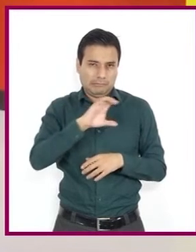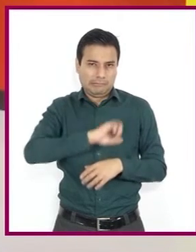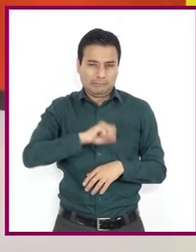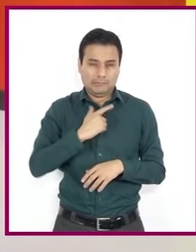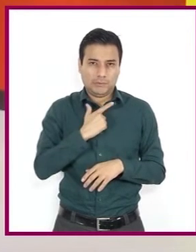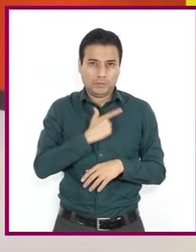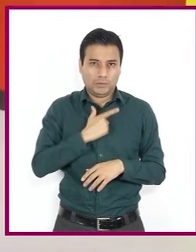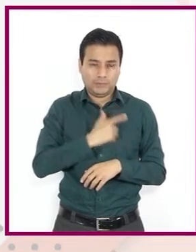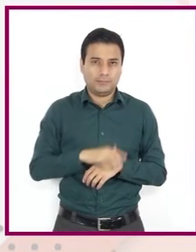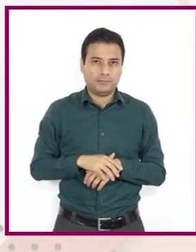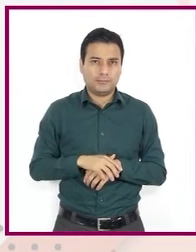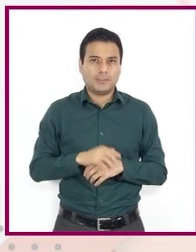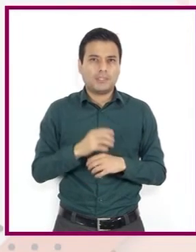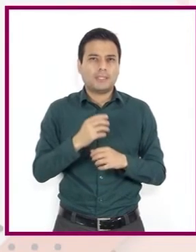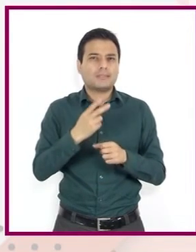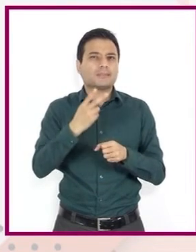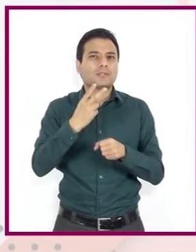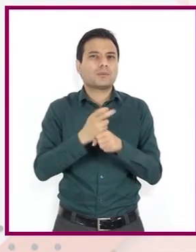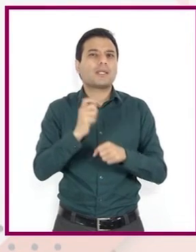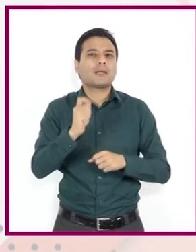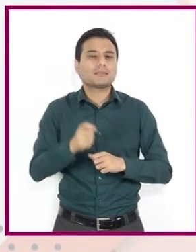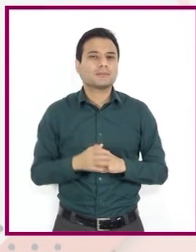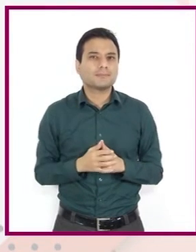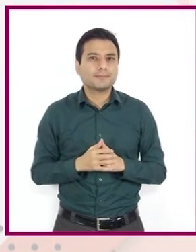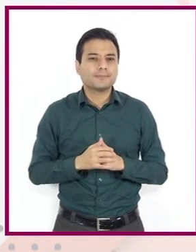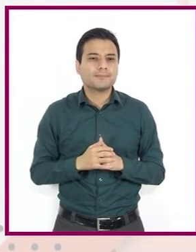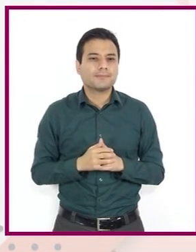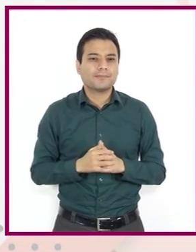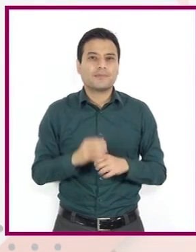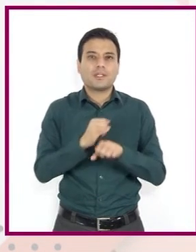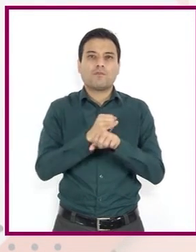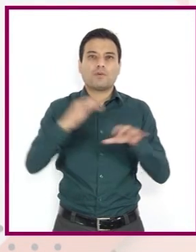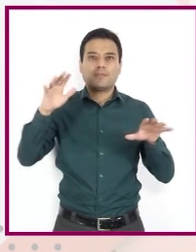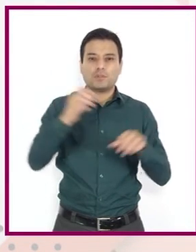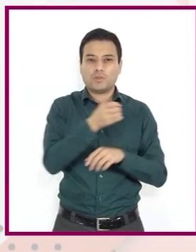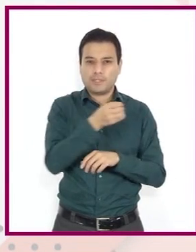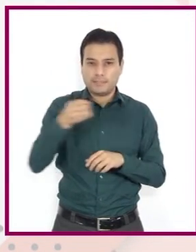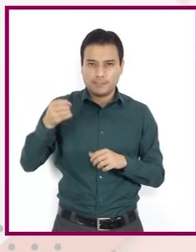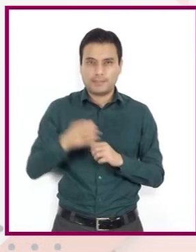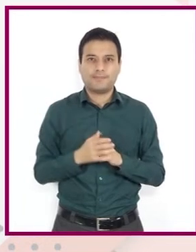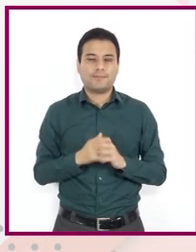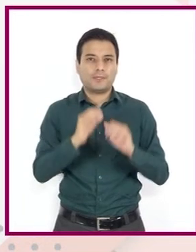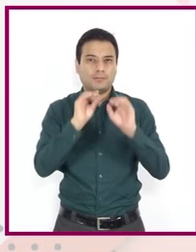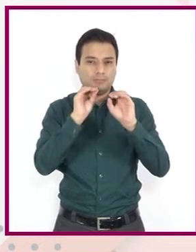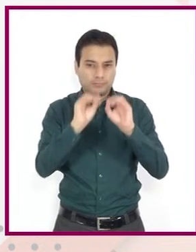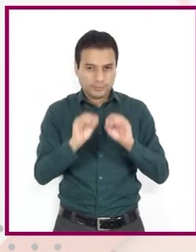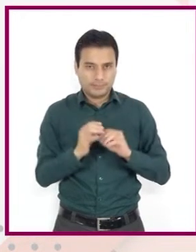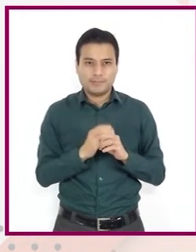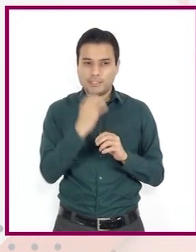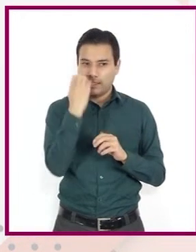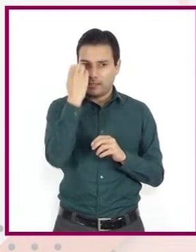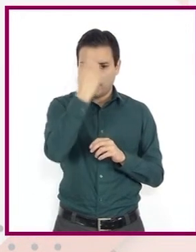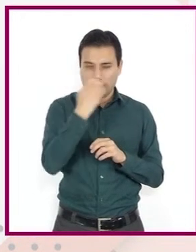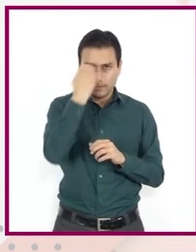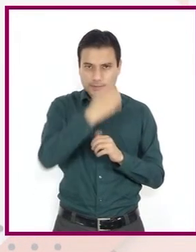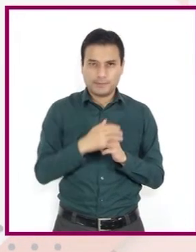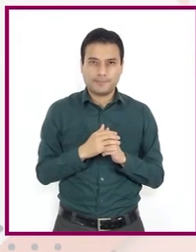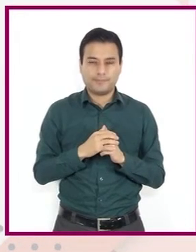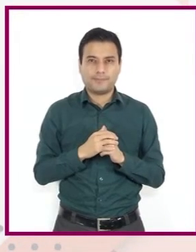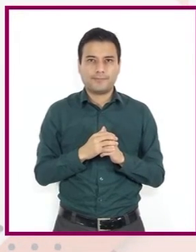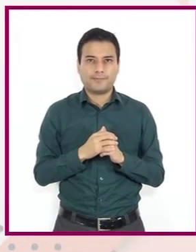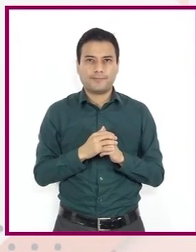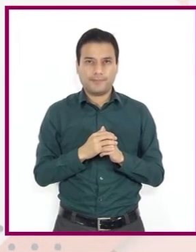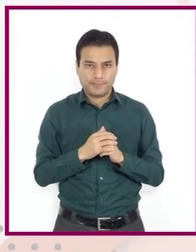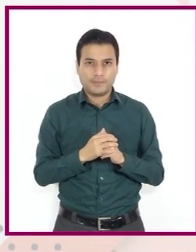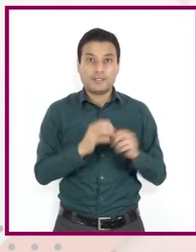las secundarias son información organizada, elaborada, análisis,